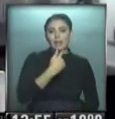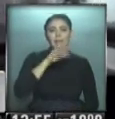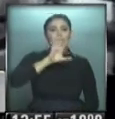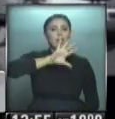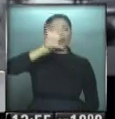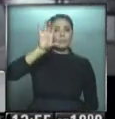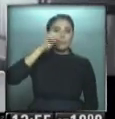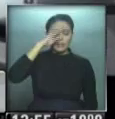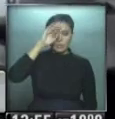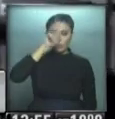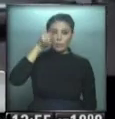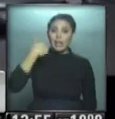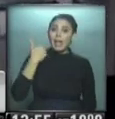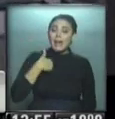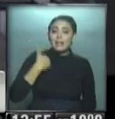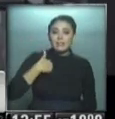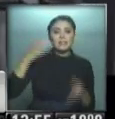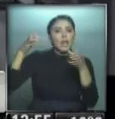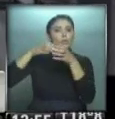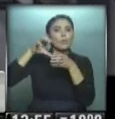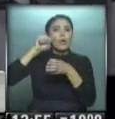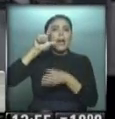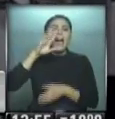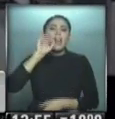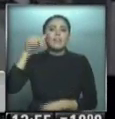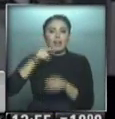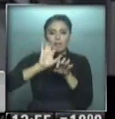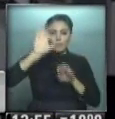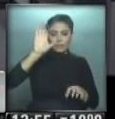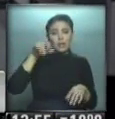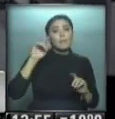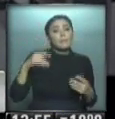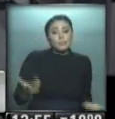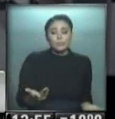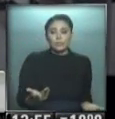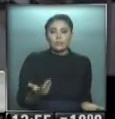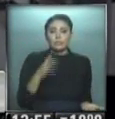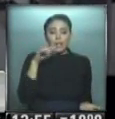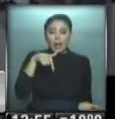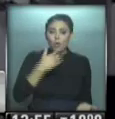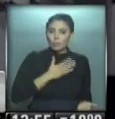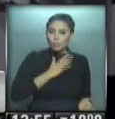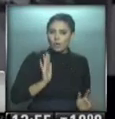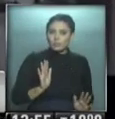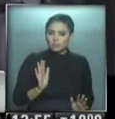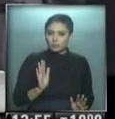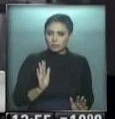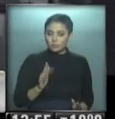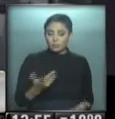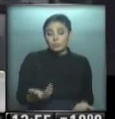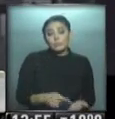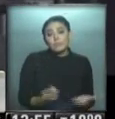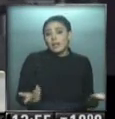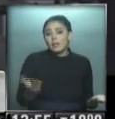alba y argentina no pertenece al alba entonces en este caso era algo nuestro propio pero